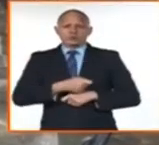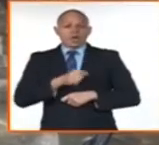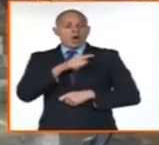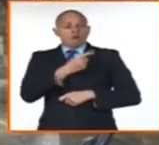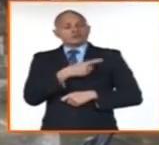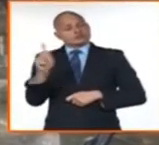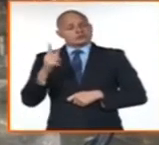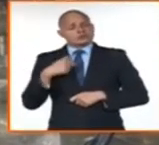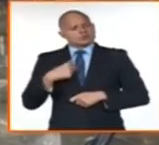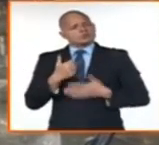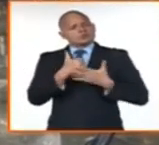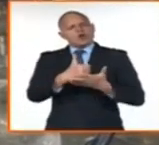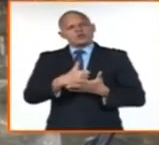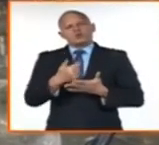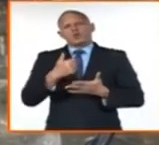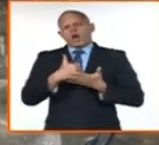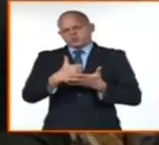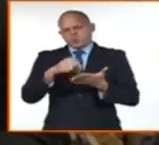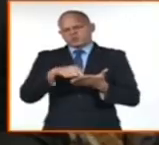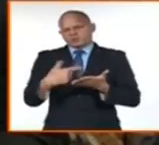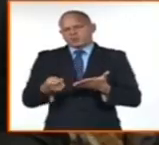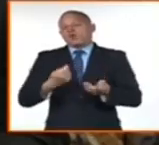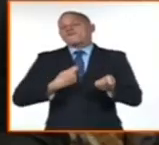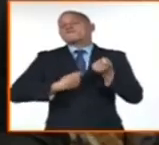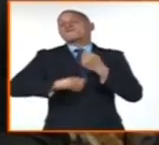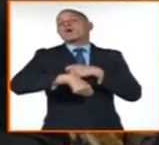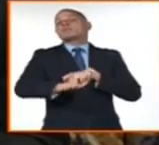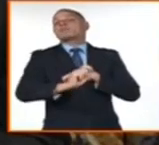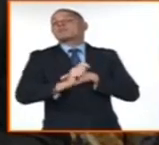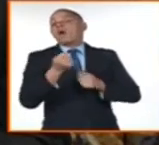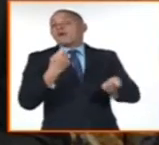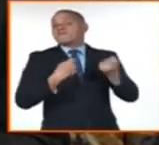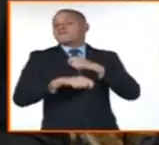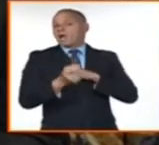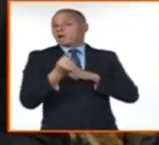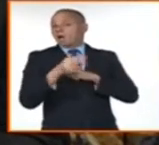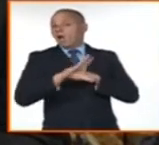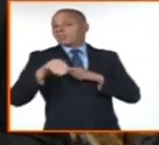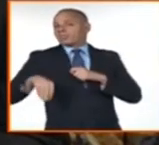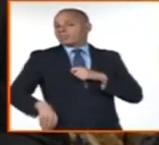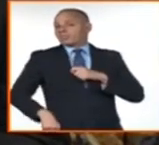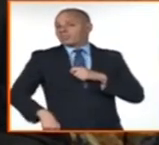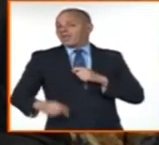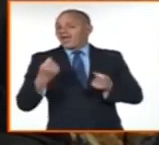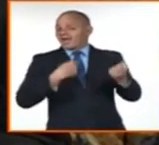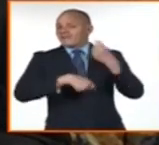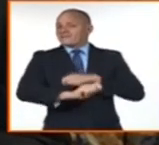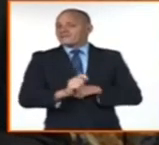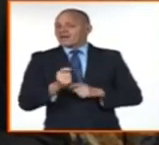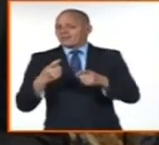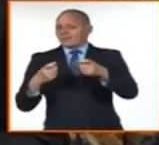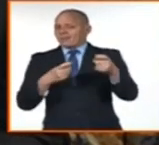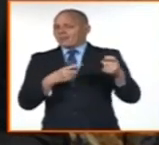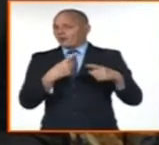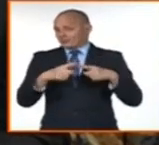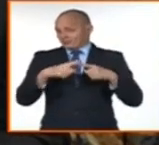europeos. Ese mundo hay que cambiarlo. Y lo tenemos que cambiar en el mundo real y en el mundo virtual.